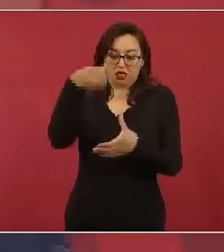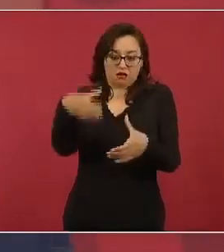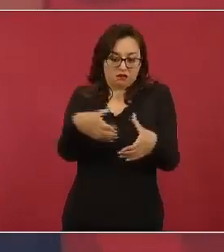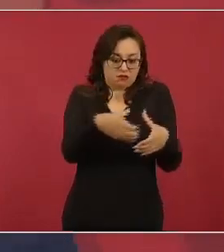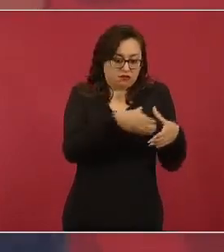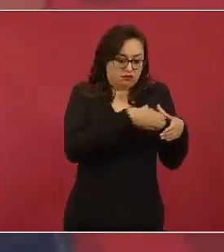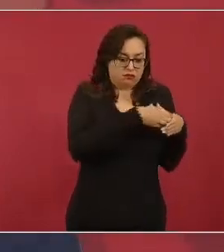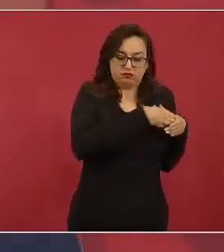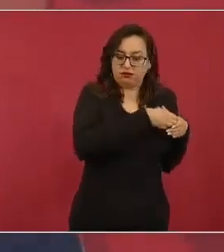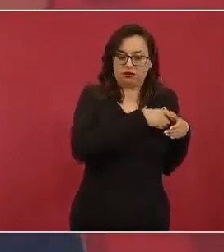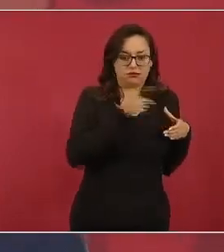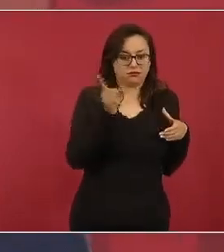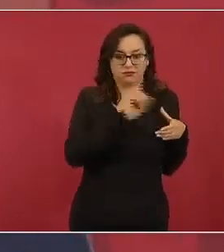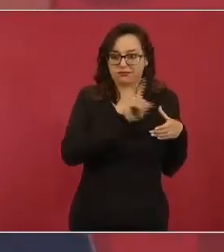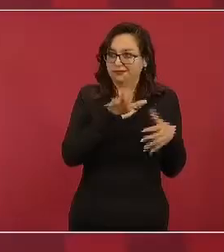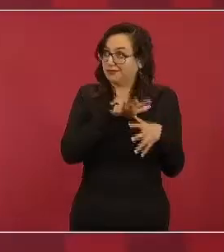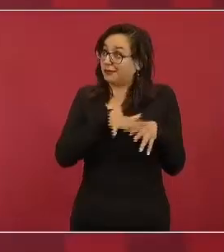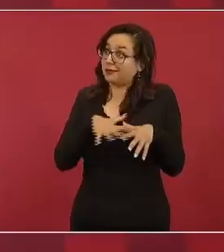Eso nunca se había visto.